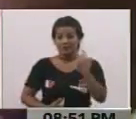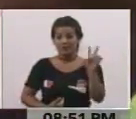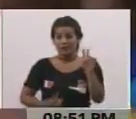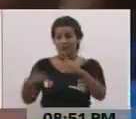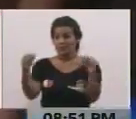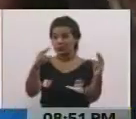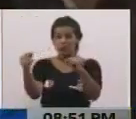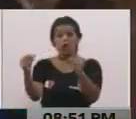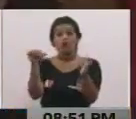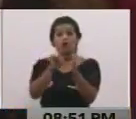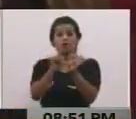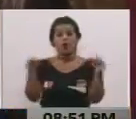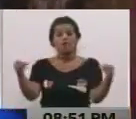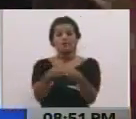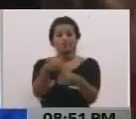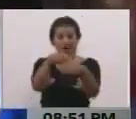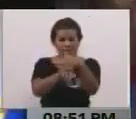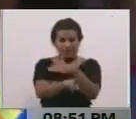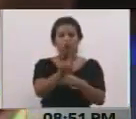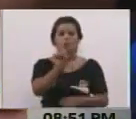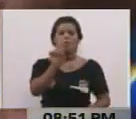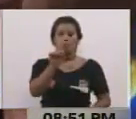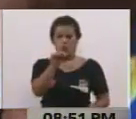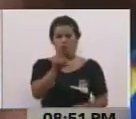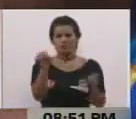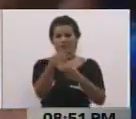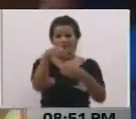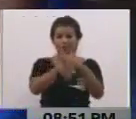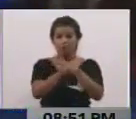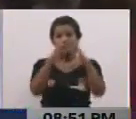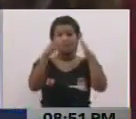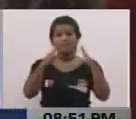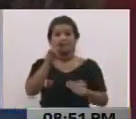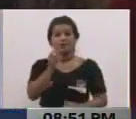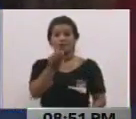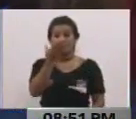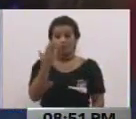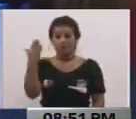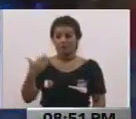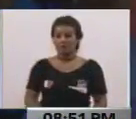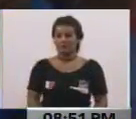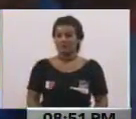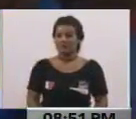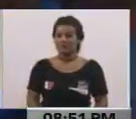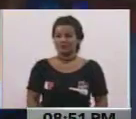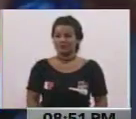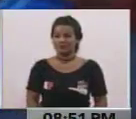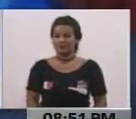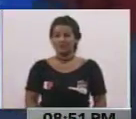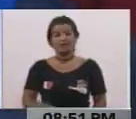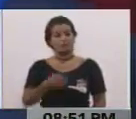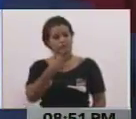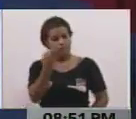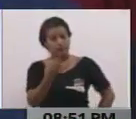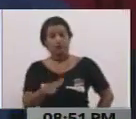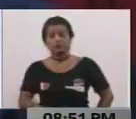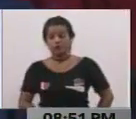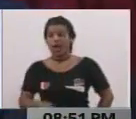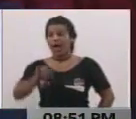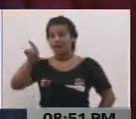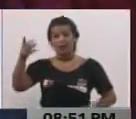despacho 1 en el Palacio de Miraflores. Bueno, sí, la verdad que habían bastantes venezolanos